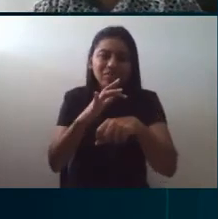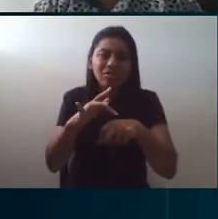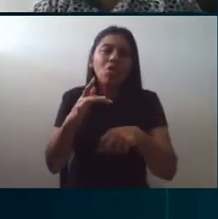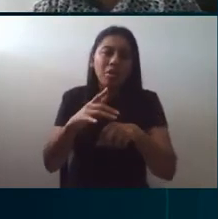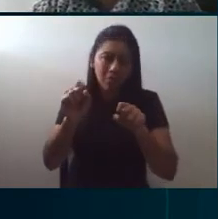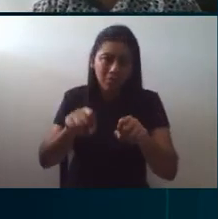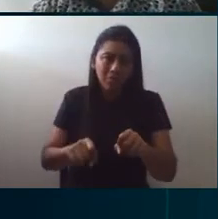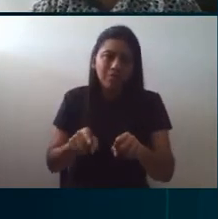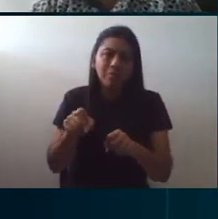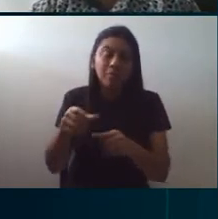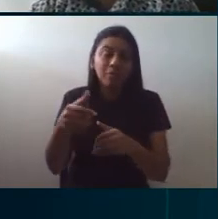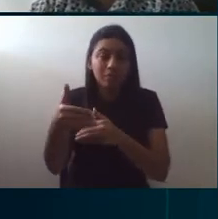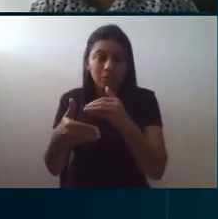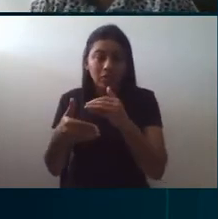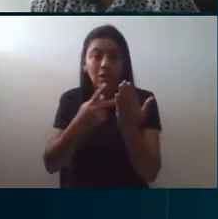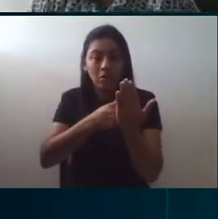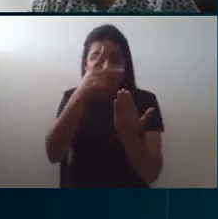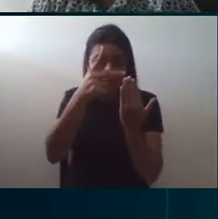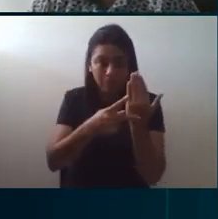de los proyectos. ¿Listo?